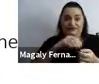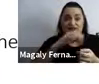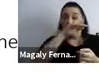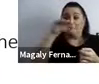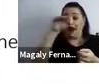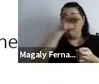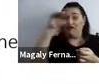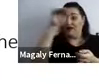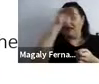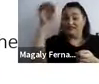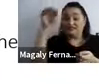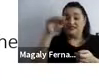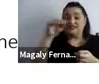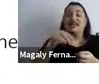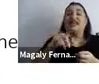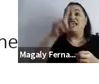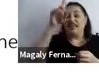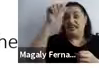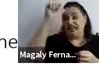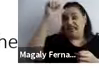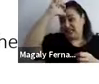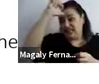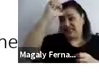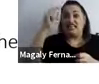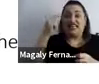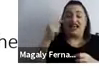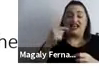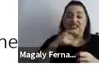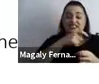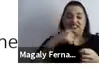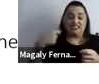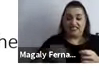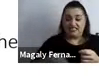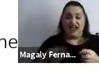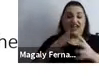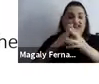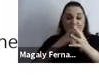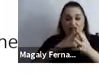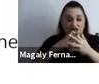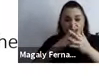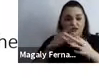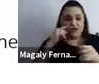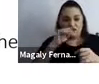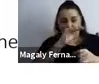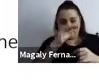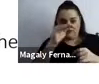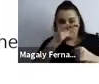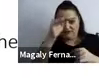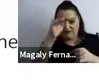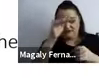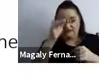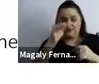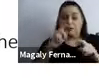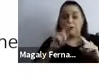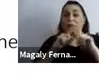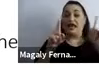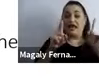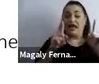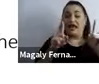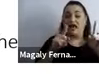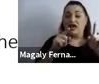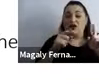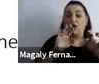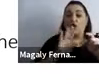mundo. Aquí está India, aquí está China, aquí están países como Estados Unidos, en azul. Pero hemos hecho una